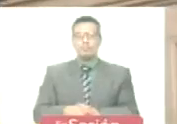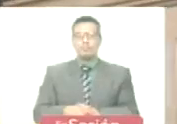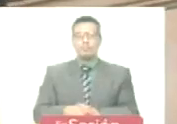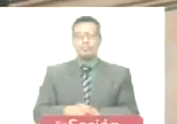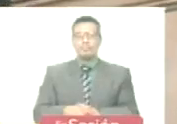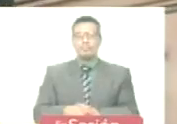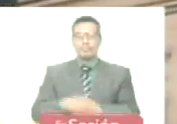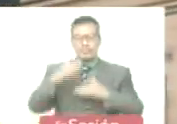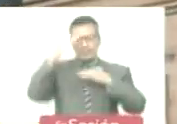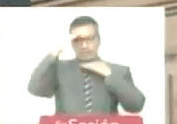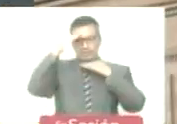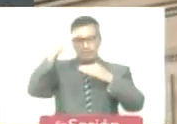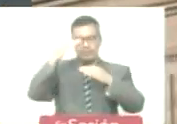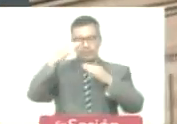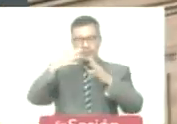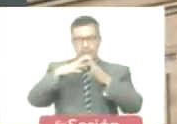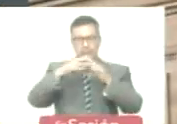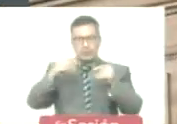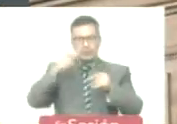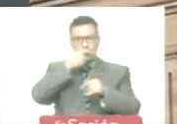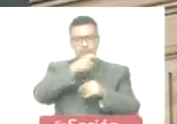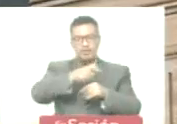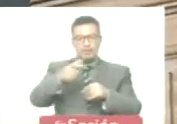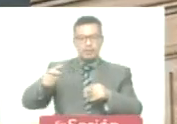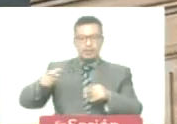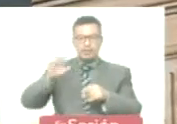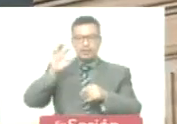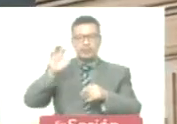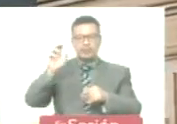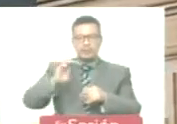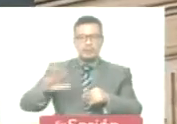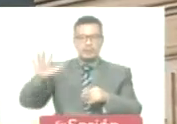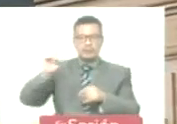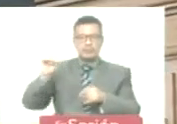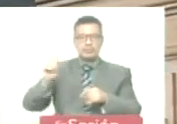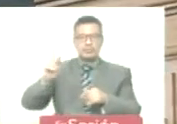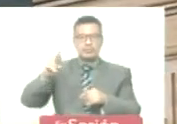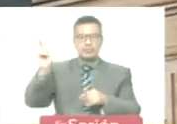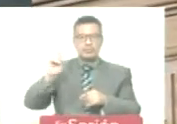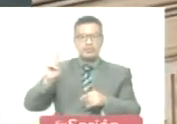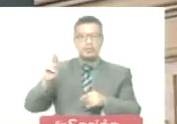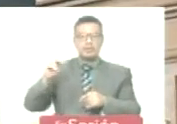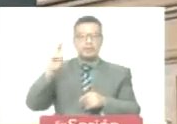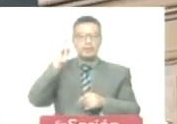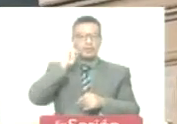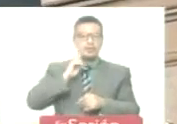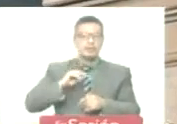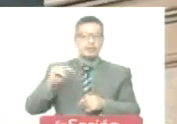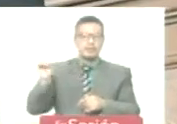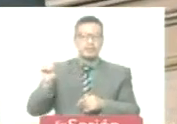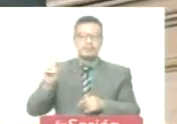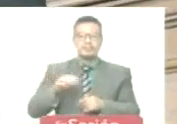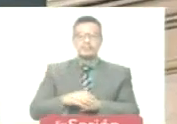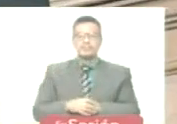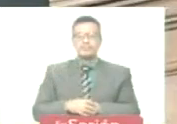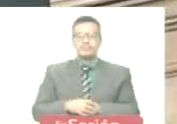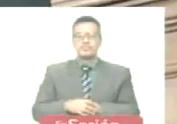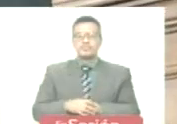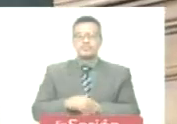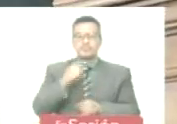Un saludo a todo el pueblo de la nación venezolana, de la República Bolivariana de Venezuela,